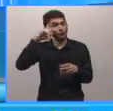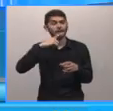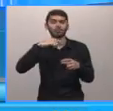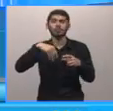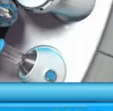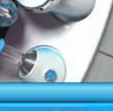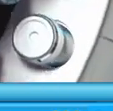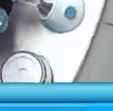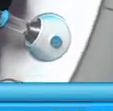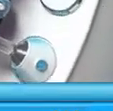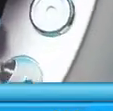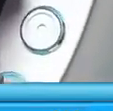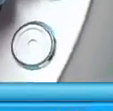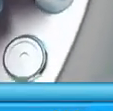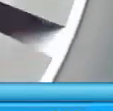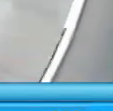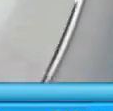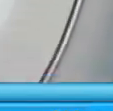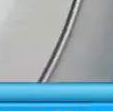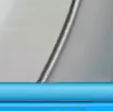tener en Canadá?